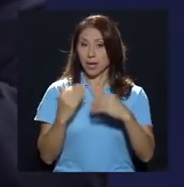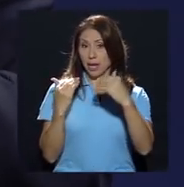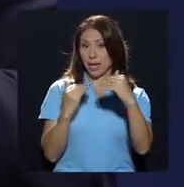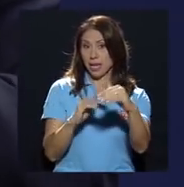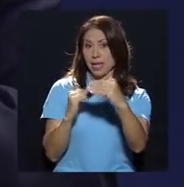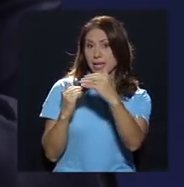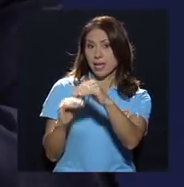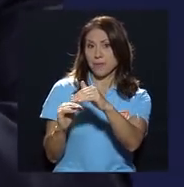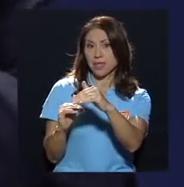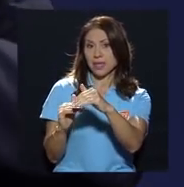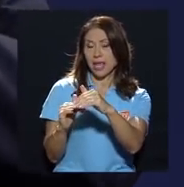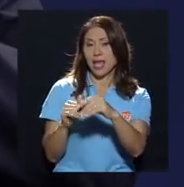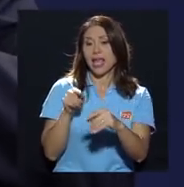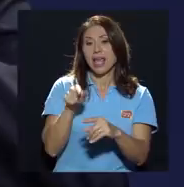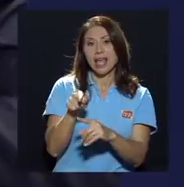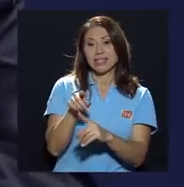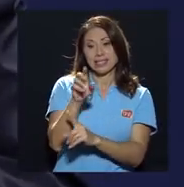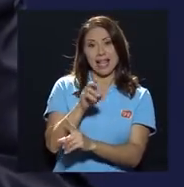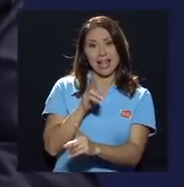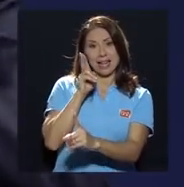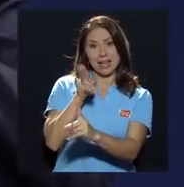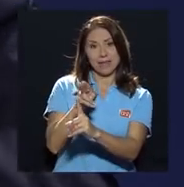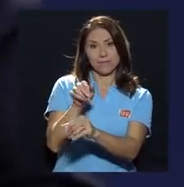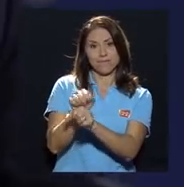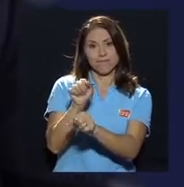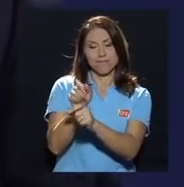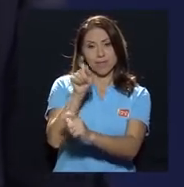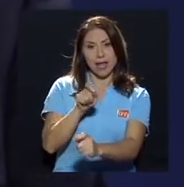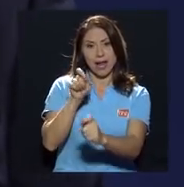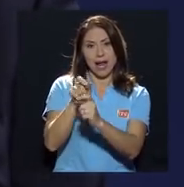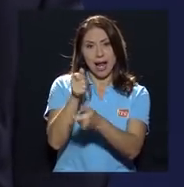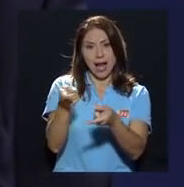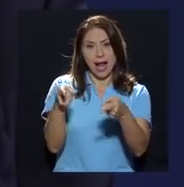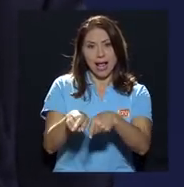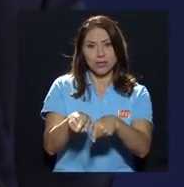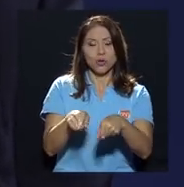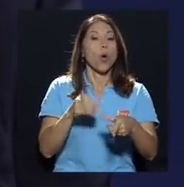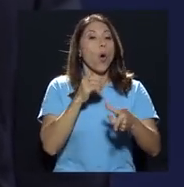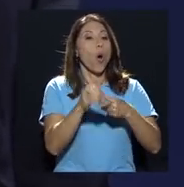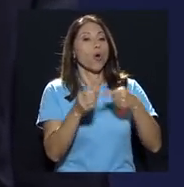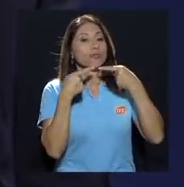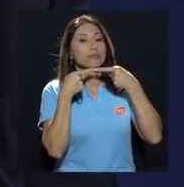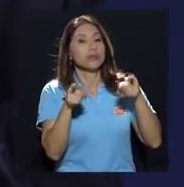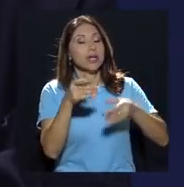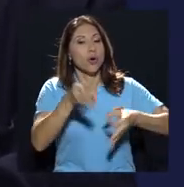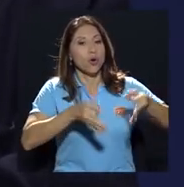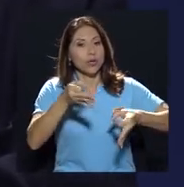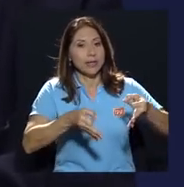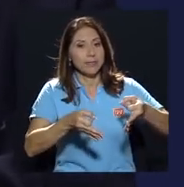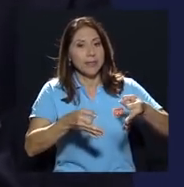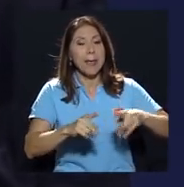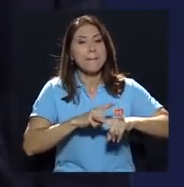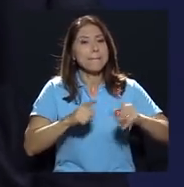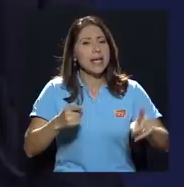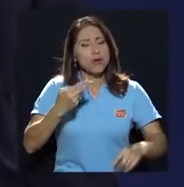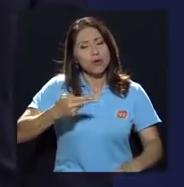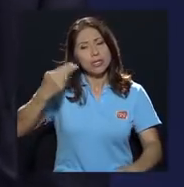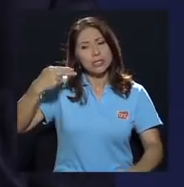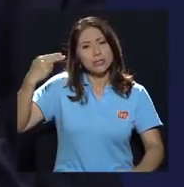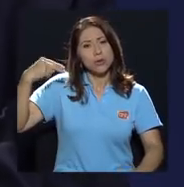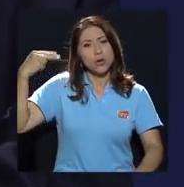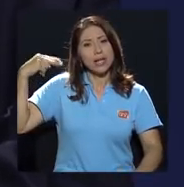el límite está puesto por el caso concreto por la resolución de la corte pero quienes han sido